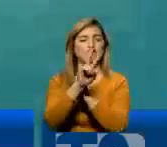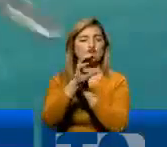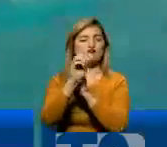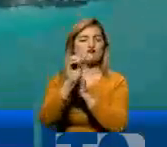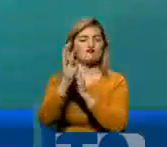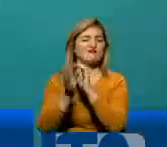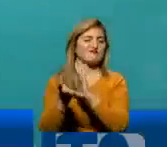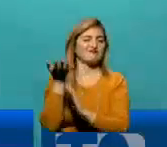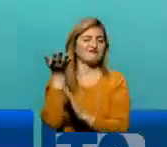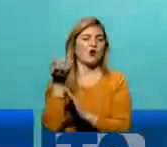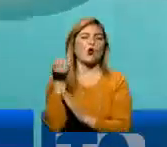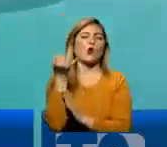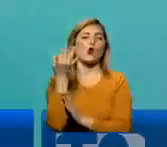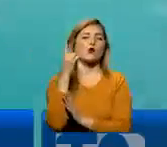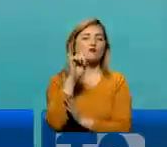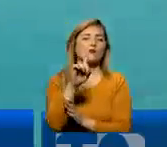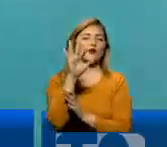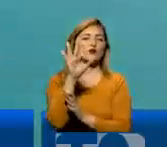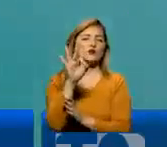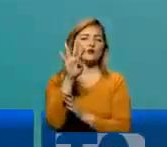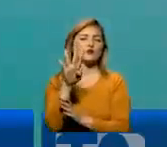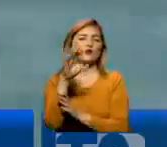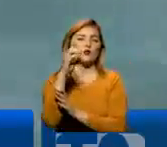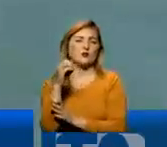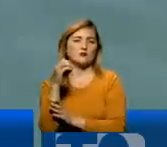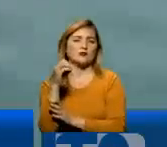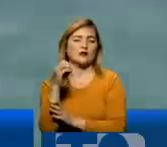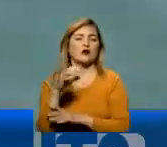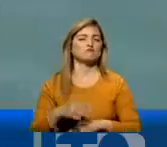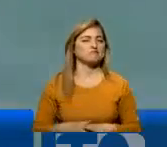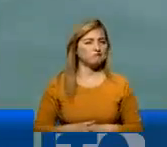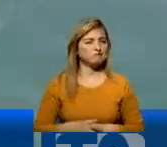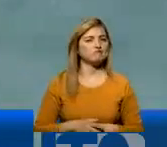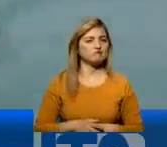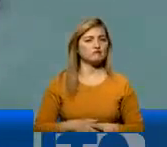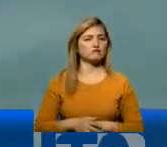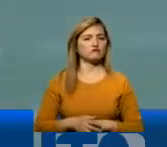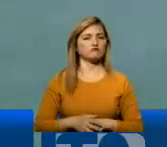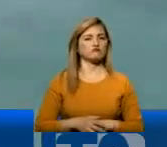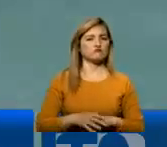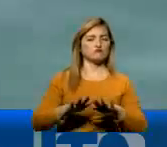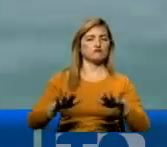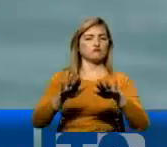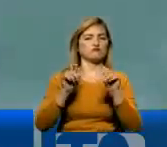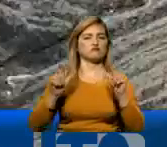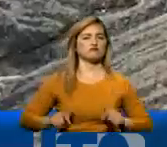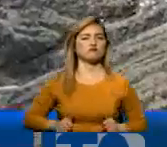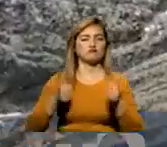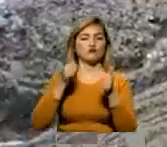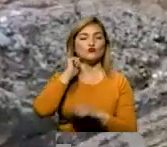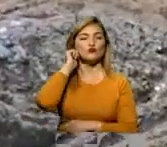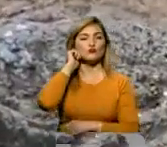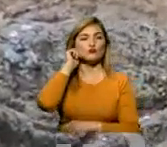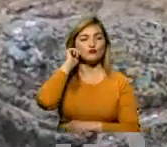2006. Se contabilizaron 1,940 individuos, por lo que se considera que su población está saludable.